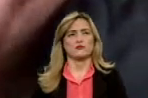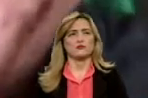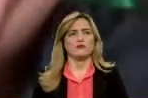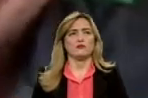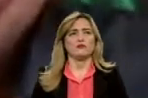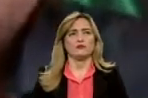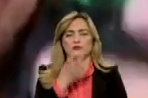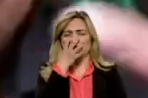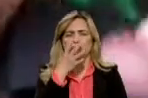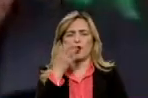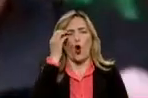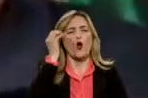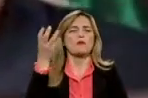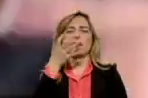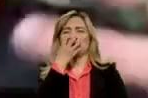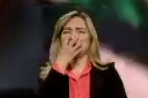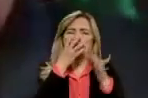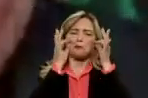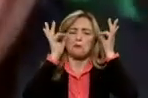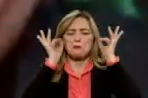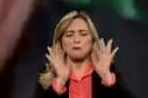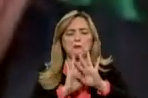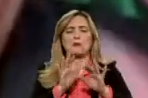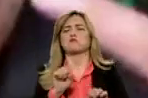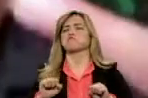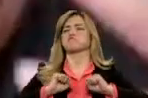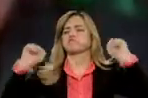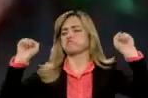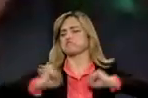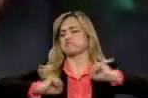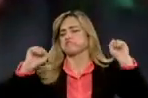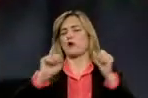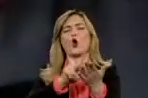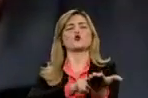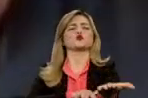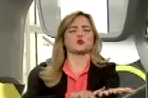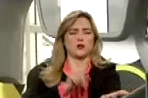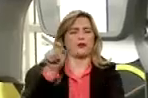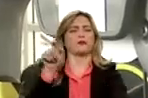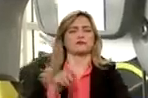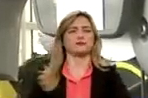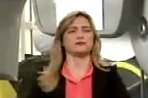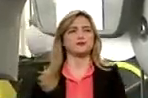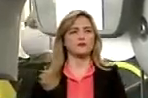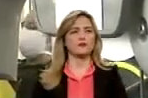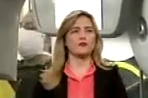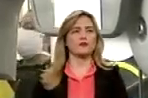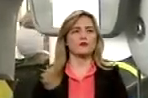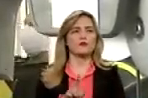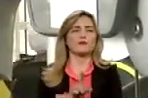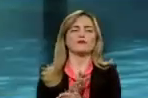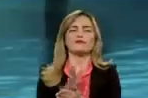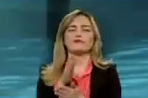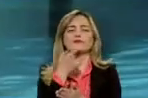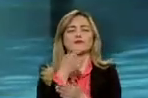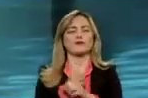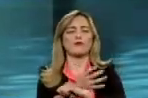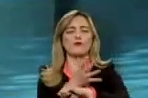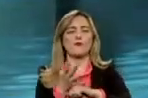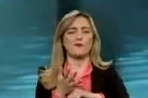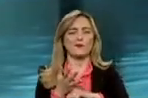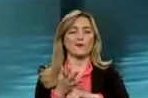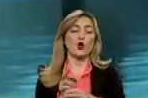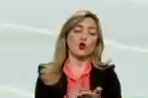como si no la tuvieran. Y por eso mismo es que hay que acostumbrarse a tener la mascarilla siempre. Los especialistas recomiendan entonces que hasta